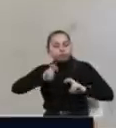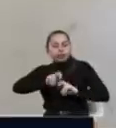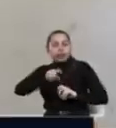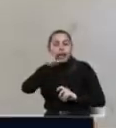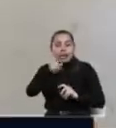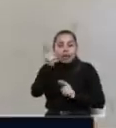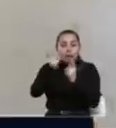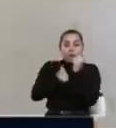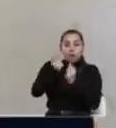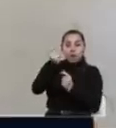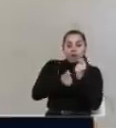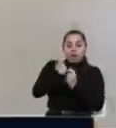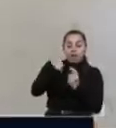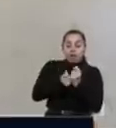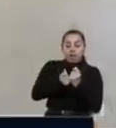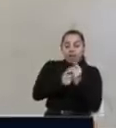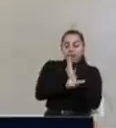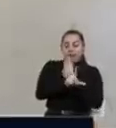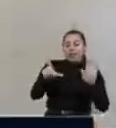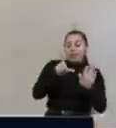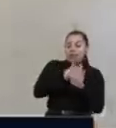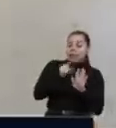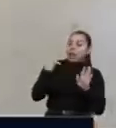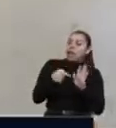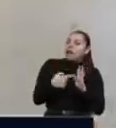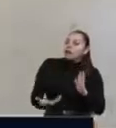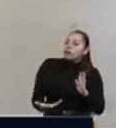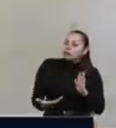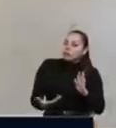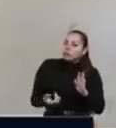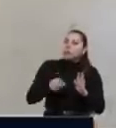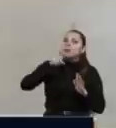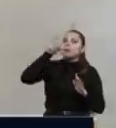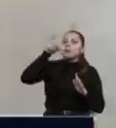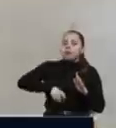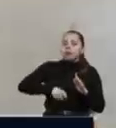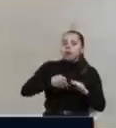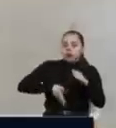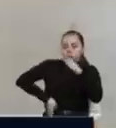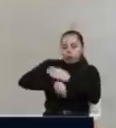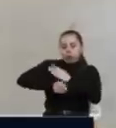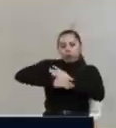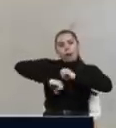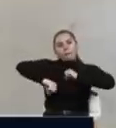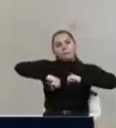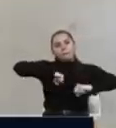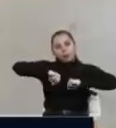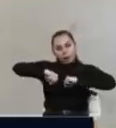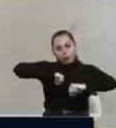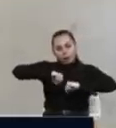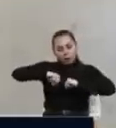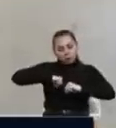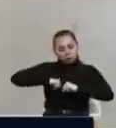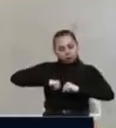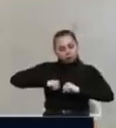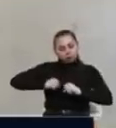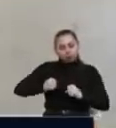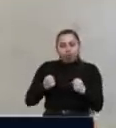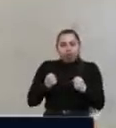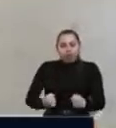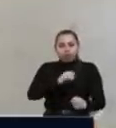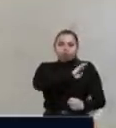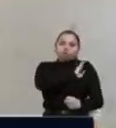criminales, en todo caso hay que continuar actuando y